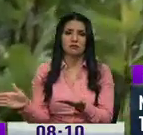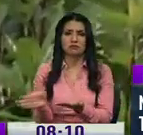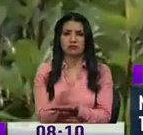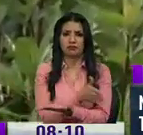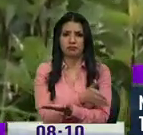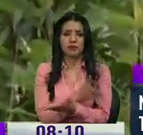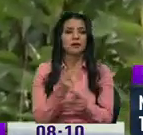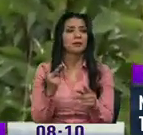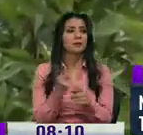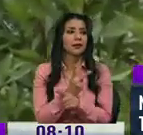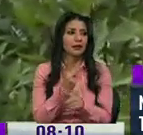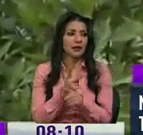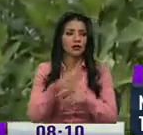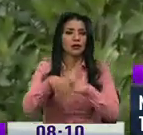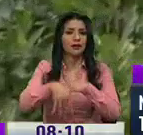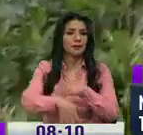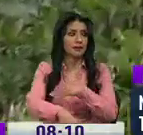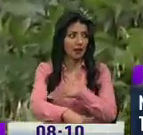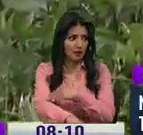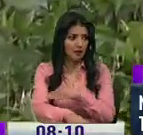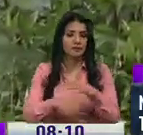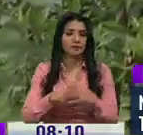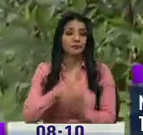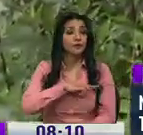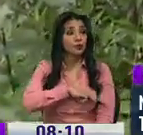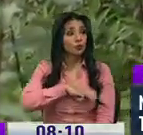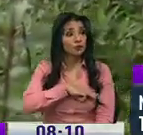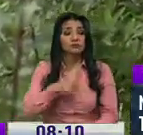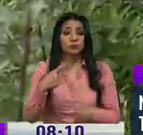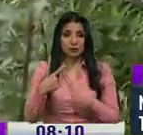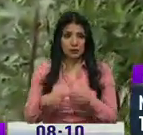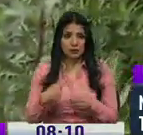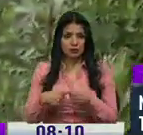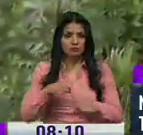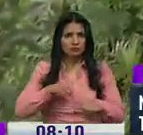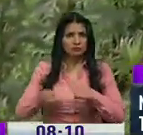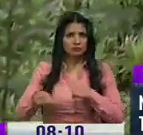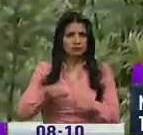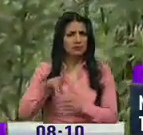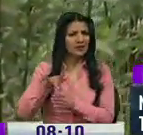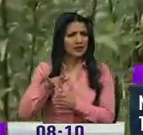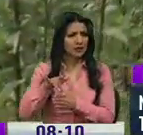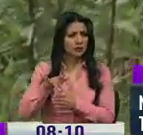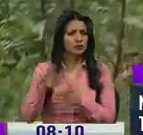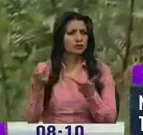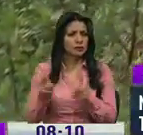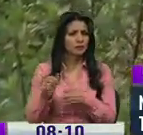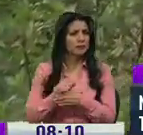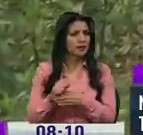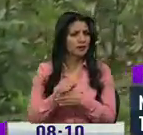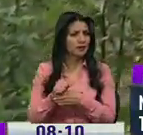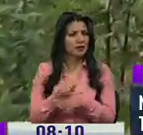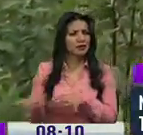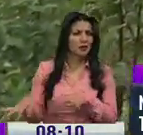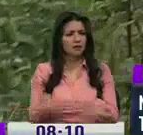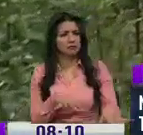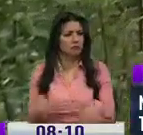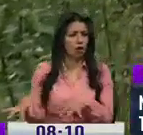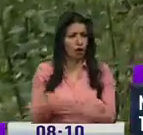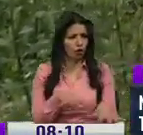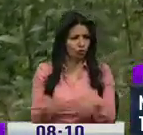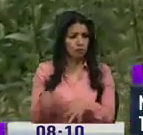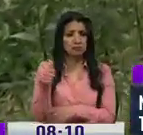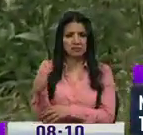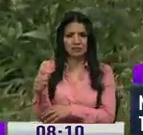había peligro por la quebrada. Inclusive el municipio había hecho con gestión de riesgos un simulacro de terremoto, que inclusive el mismo